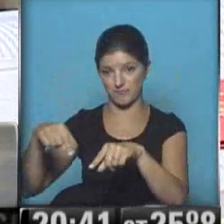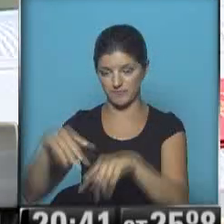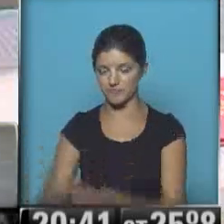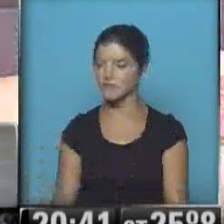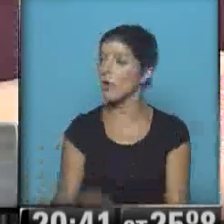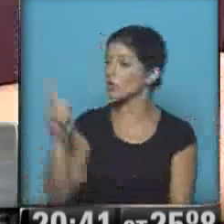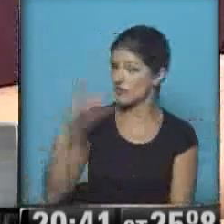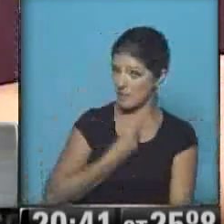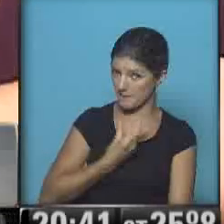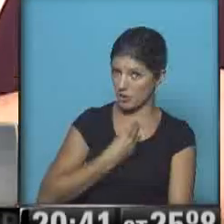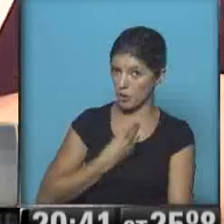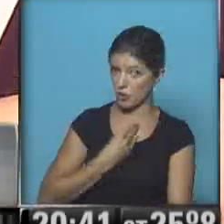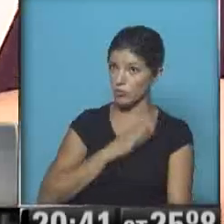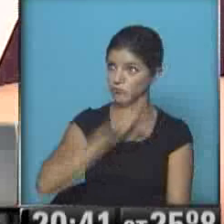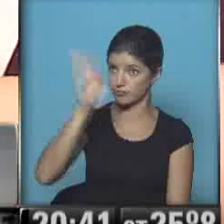Rusia?